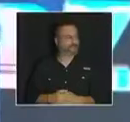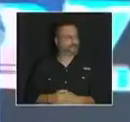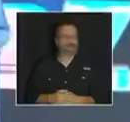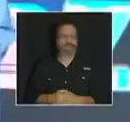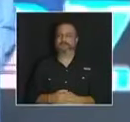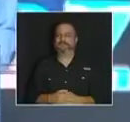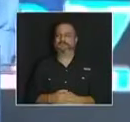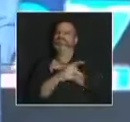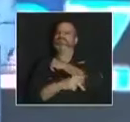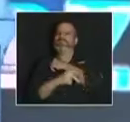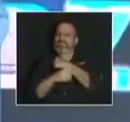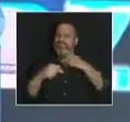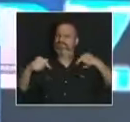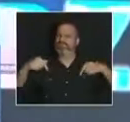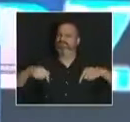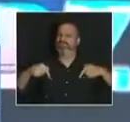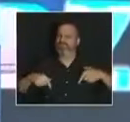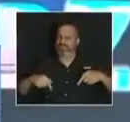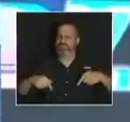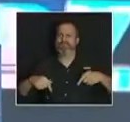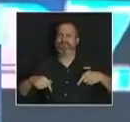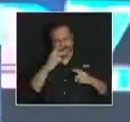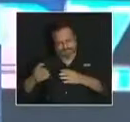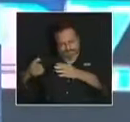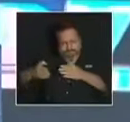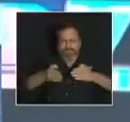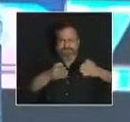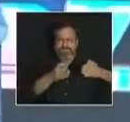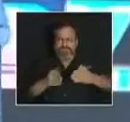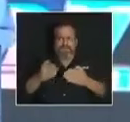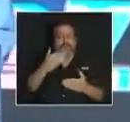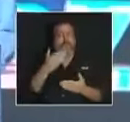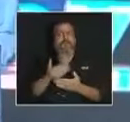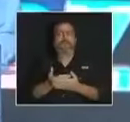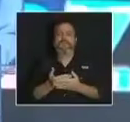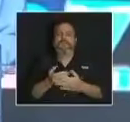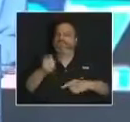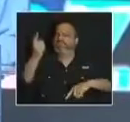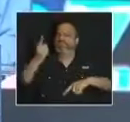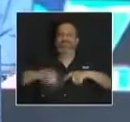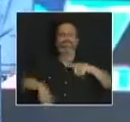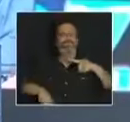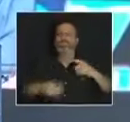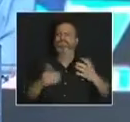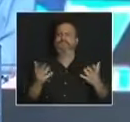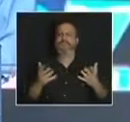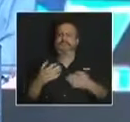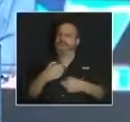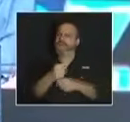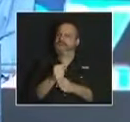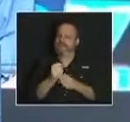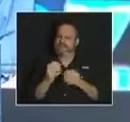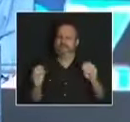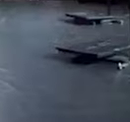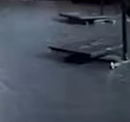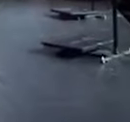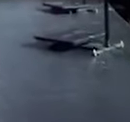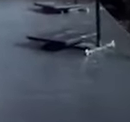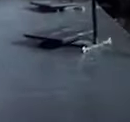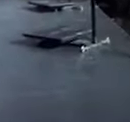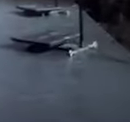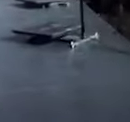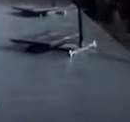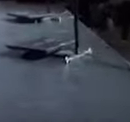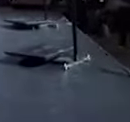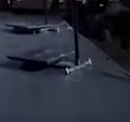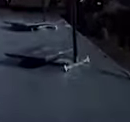Tenemos un gran país, pero no va por buen camino. No podemos seguir haciendo más de lo mismo. Amigas